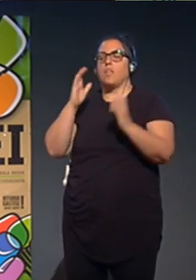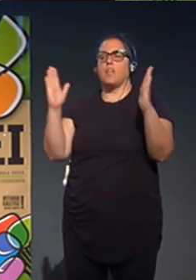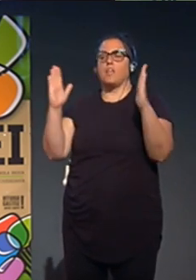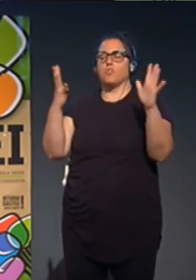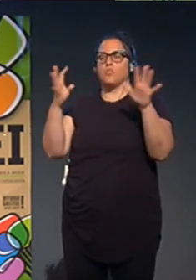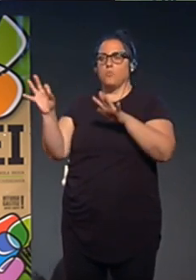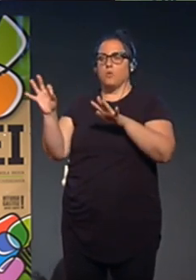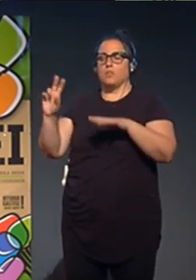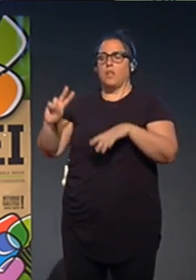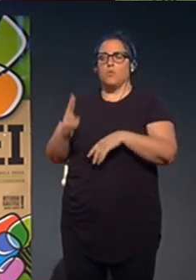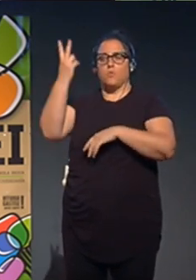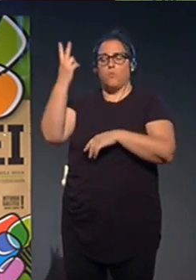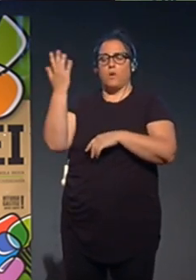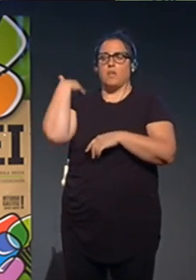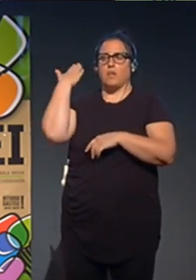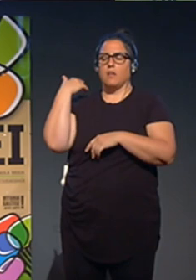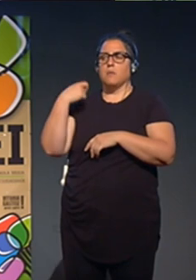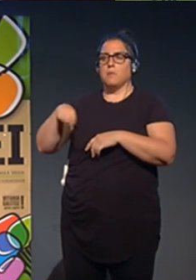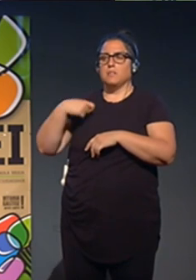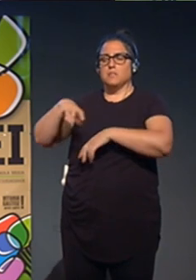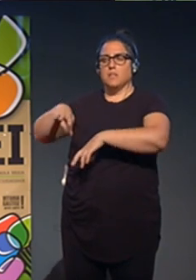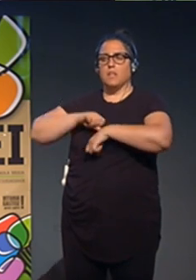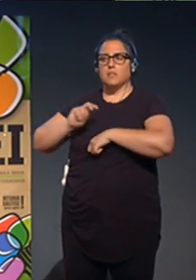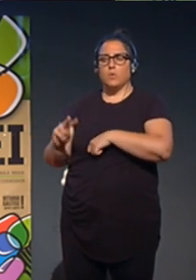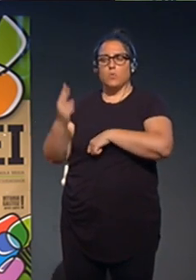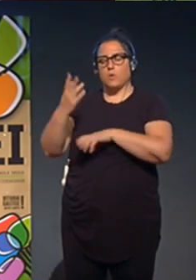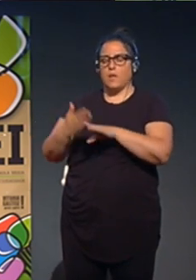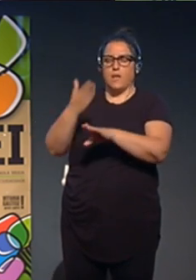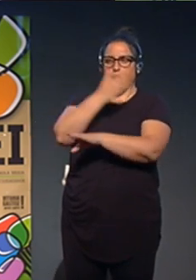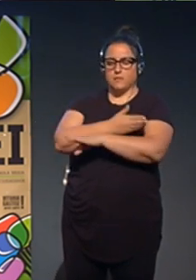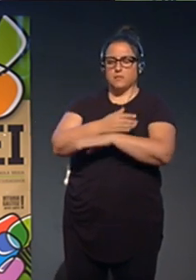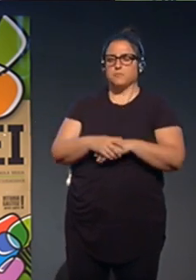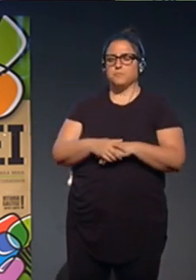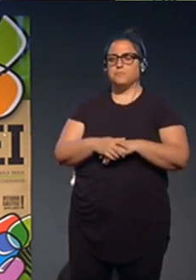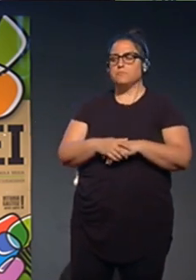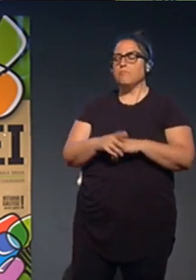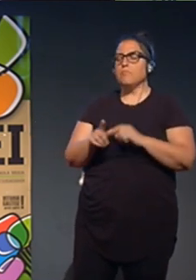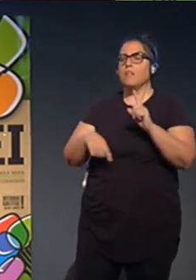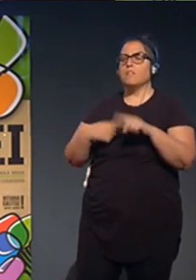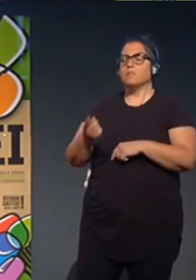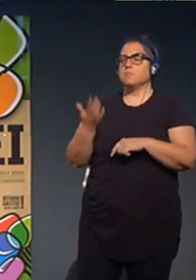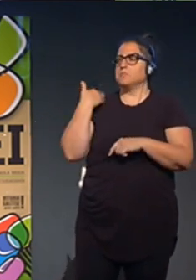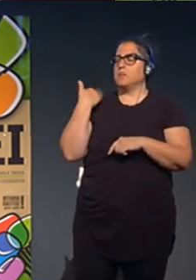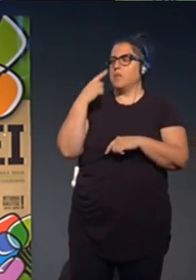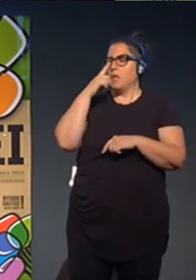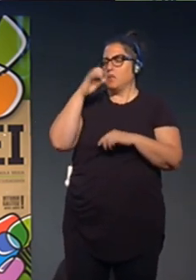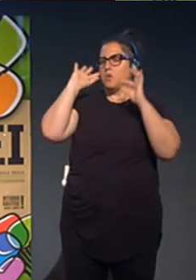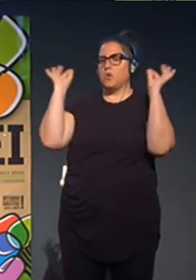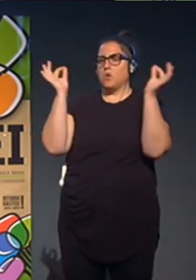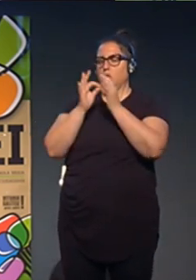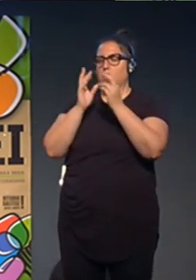él mucho antes de que fuera presidente del gobierno de Uruguay después lo he visto hace pocos años en Córdoba en una